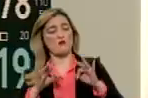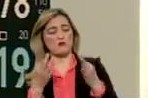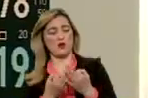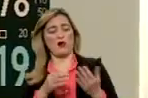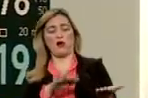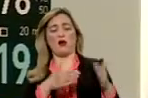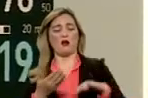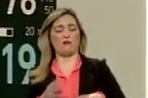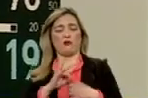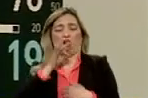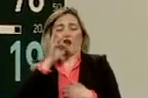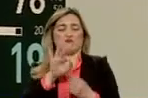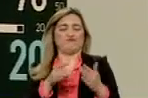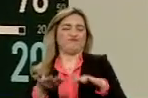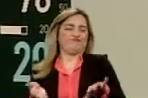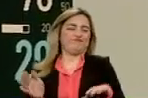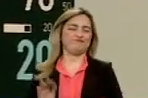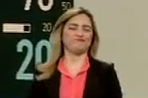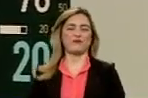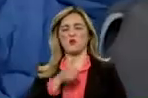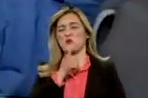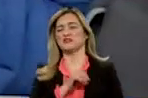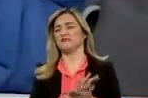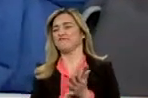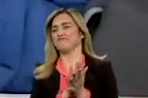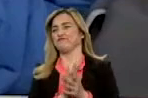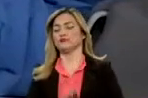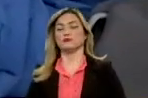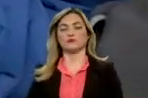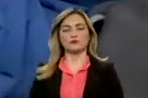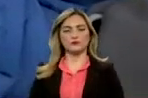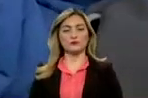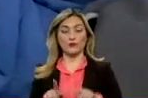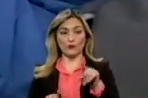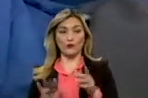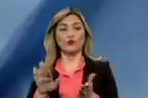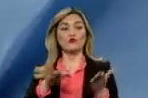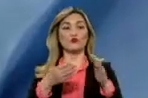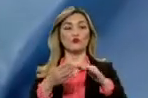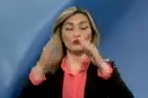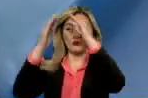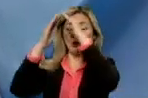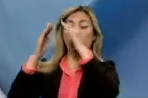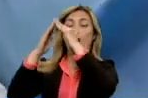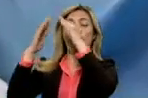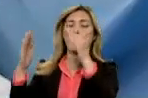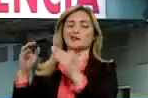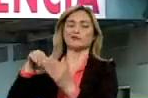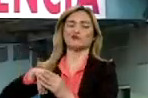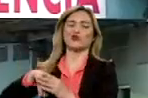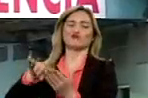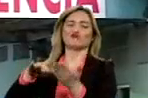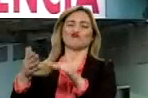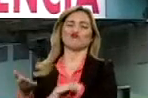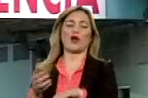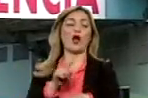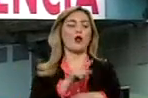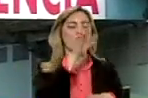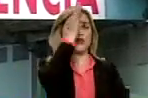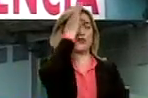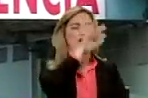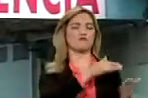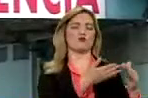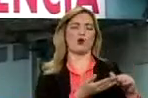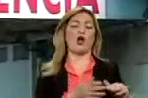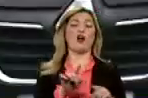familiar. Se contagió de coronavirus y no lo soportó. Algunos fallecieron dentro de un hospital o en sus hogares y otros cuantos en la